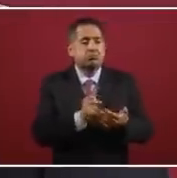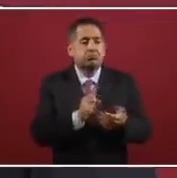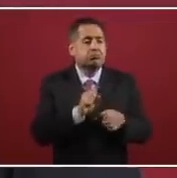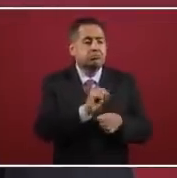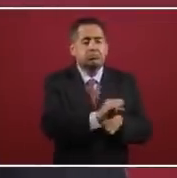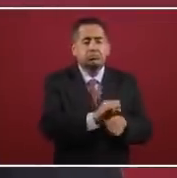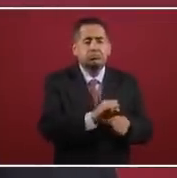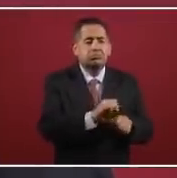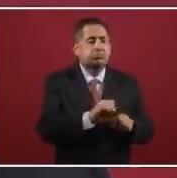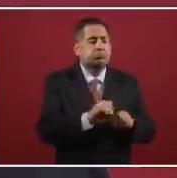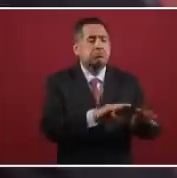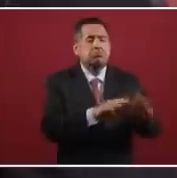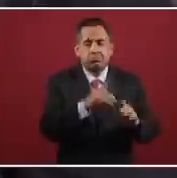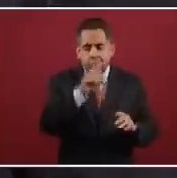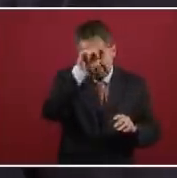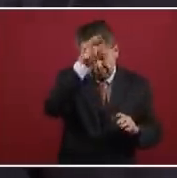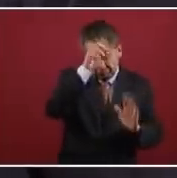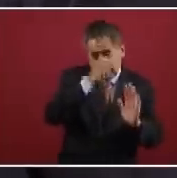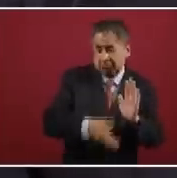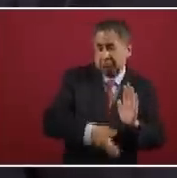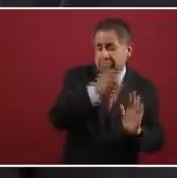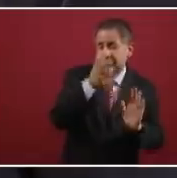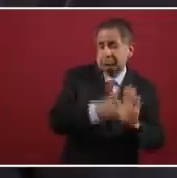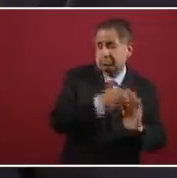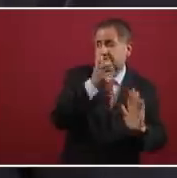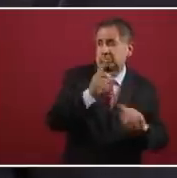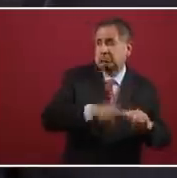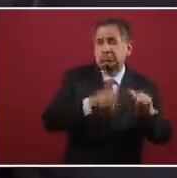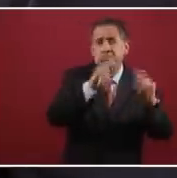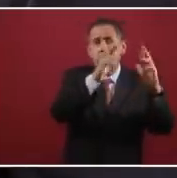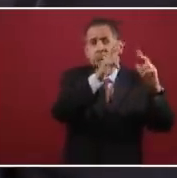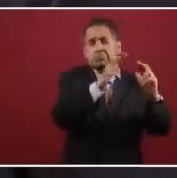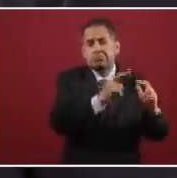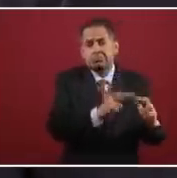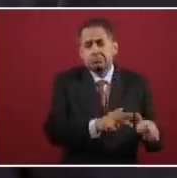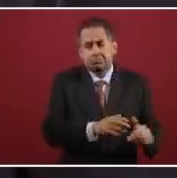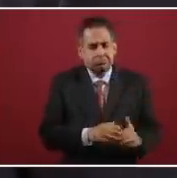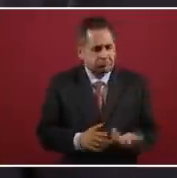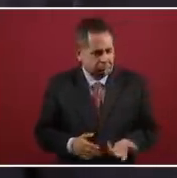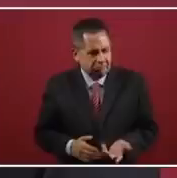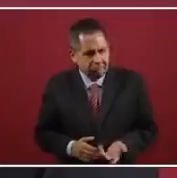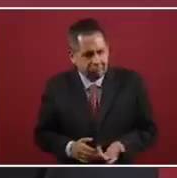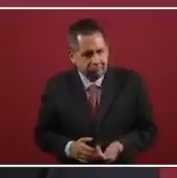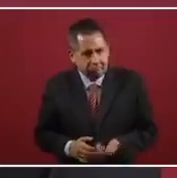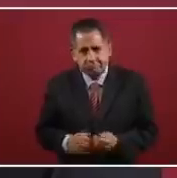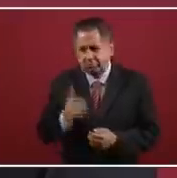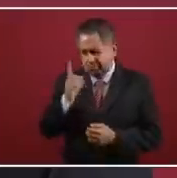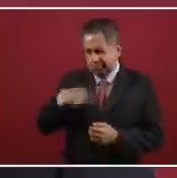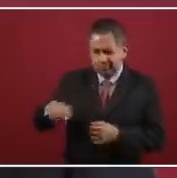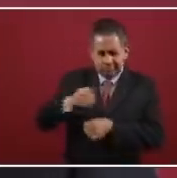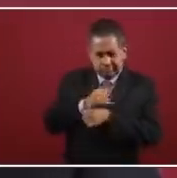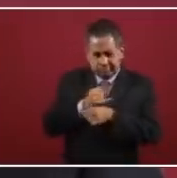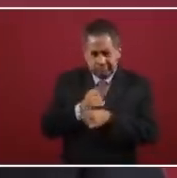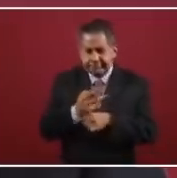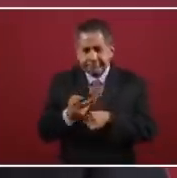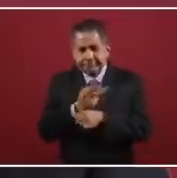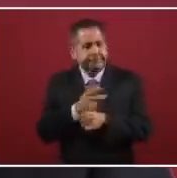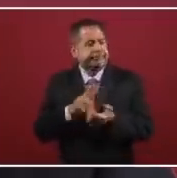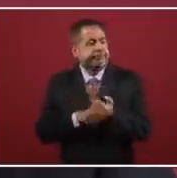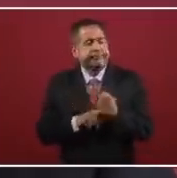para la explotación minera, solo una investigación sobre lo que sucedió